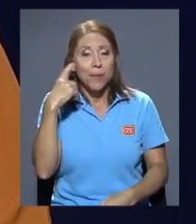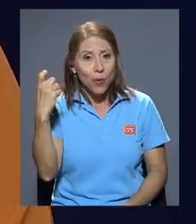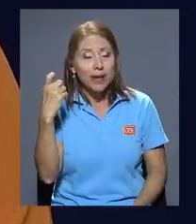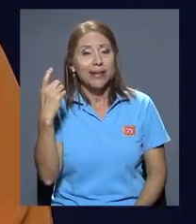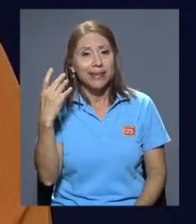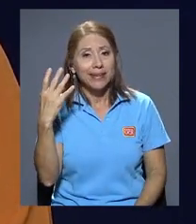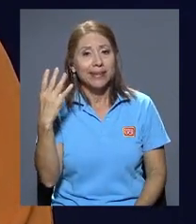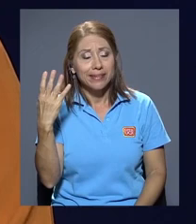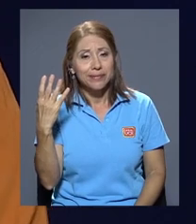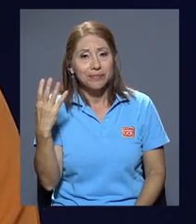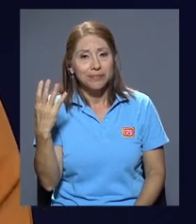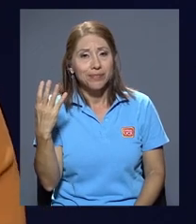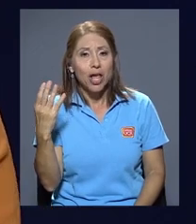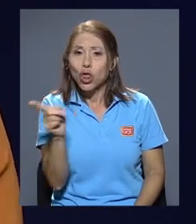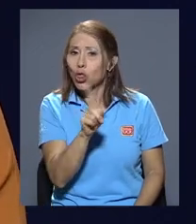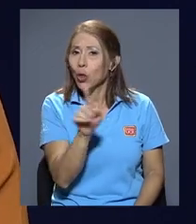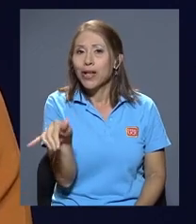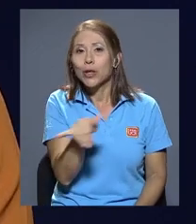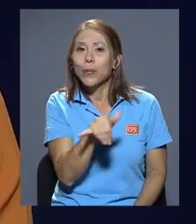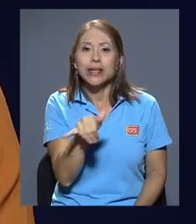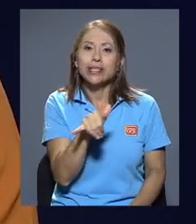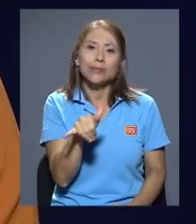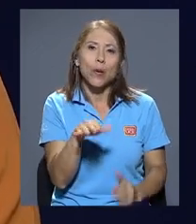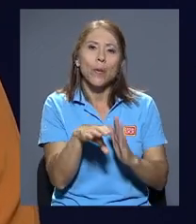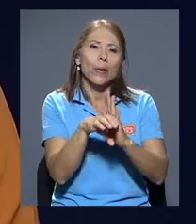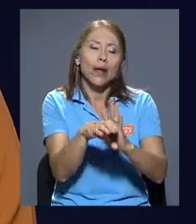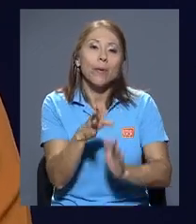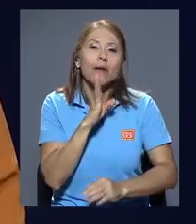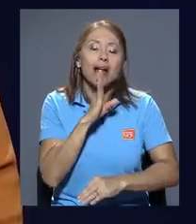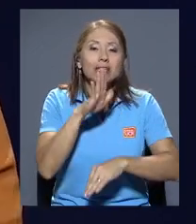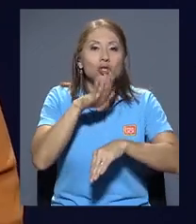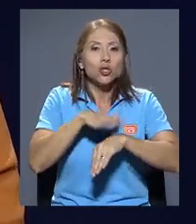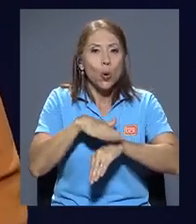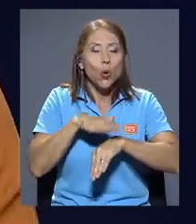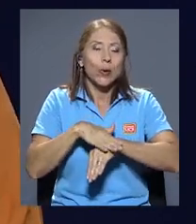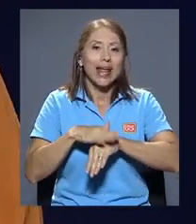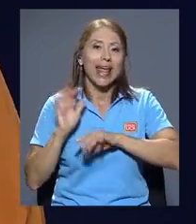no es lo mismo hablar de inmigración y discriminación